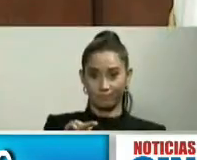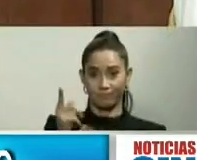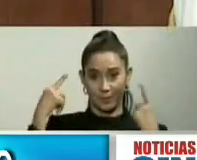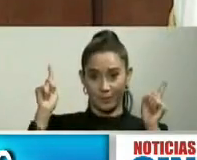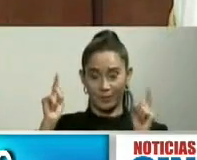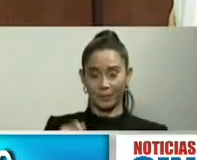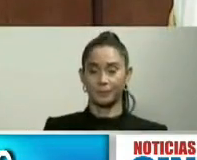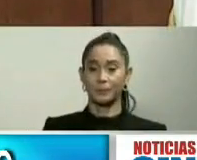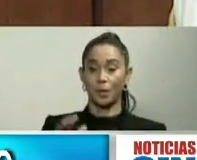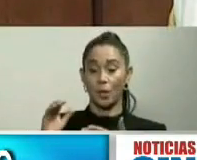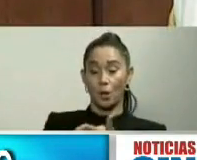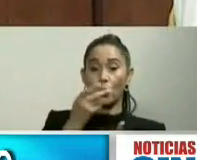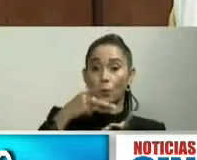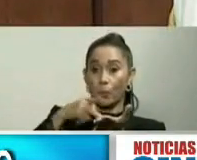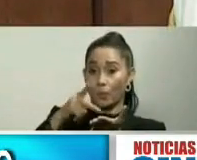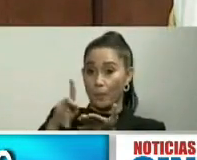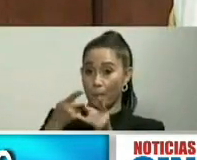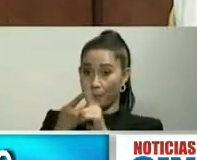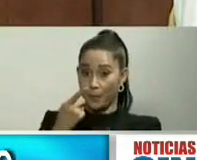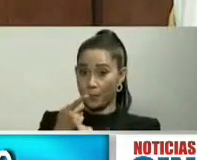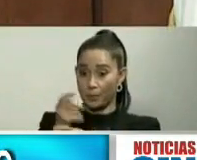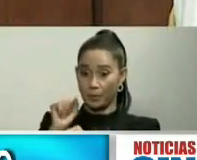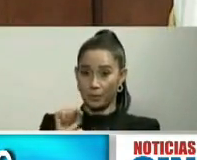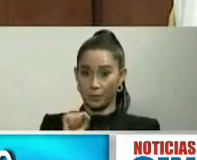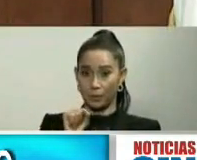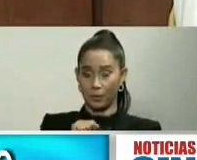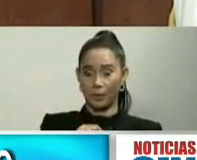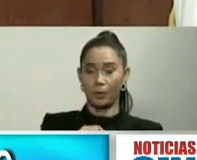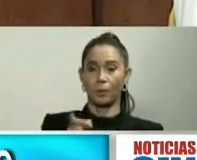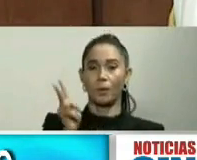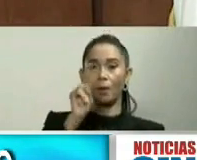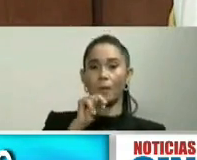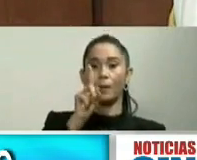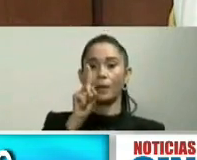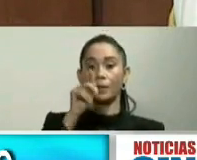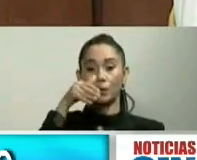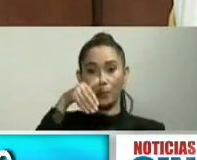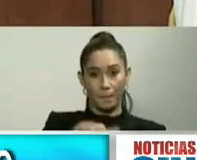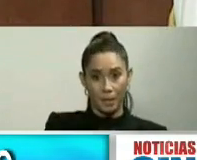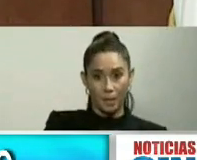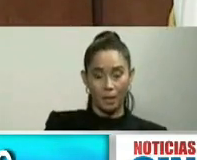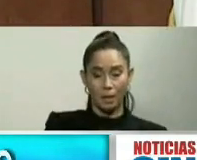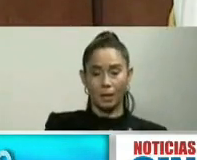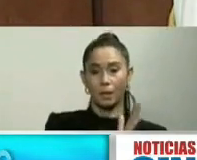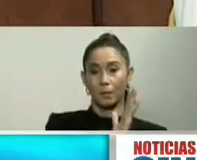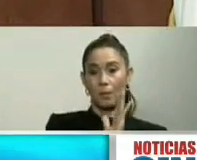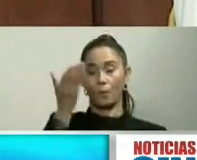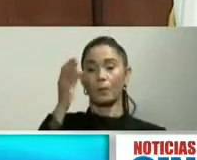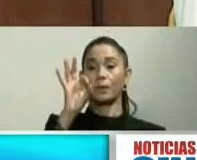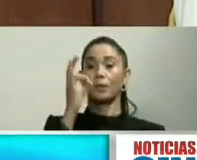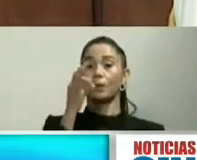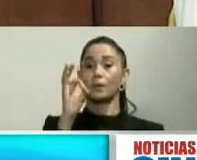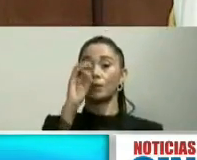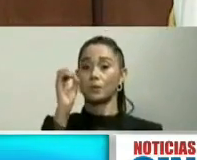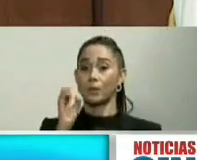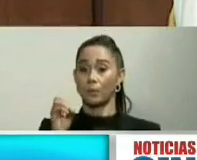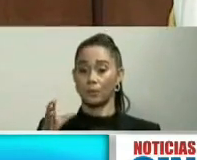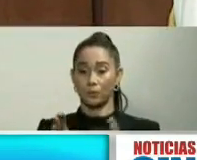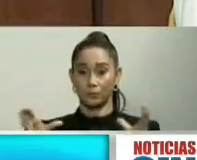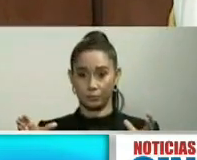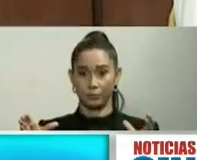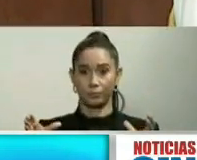Los nuevos salarios, como ha destacado el ministro de Trabajo, serán de 21.000 pesos, equivalente a un aumento del 19% en las grandes